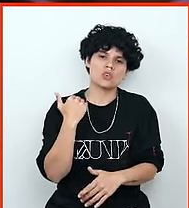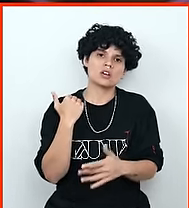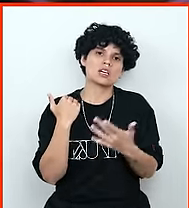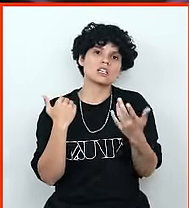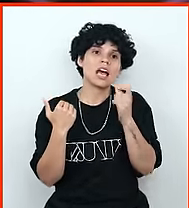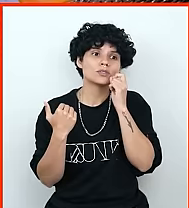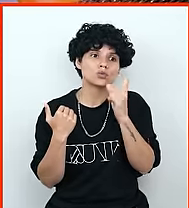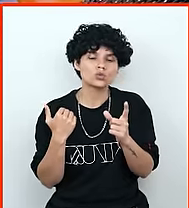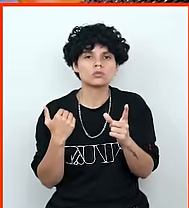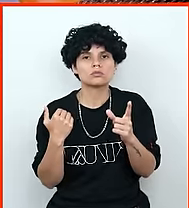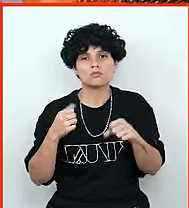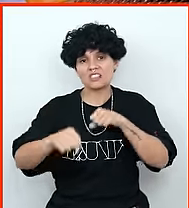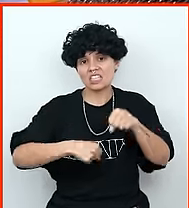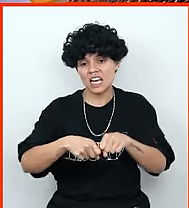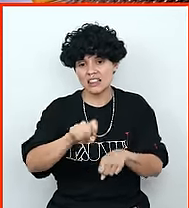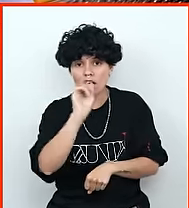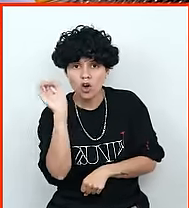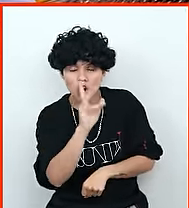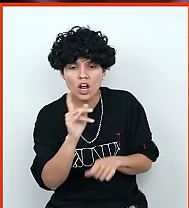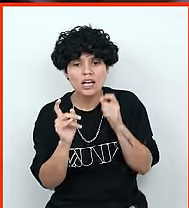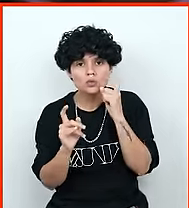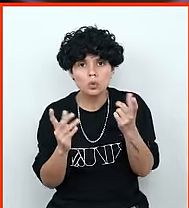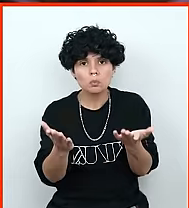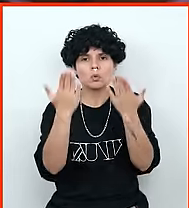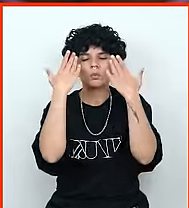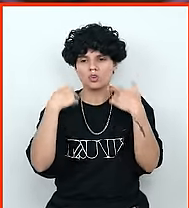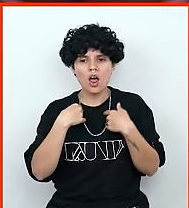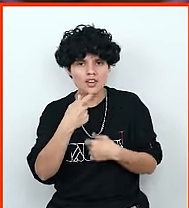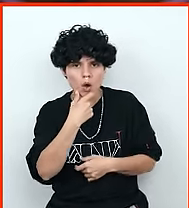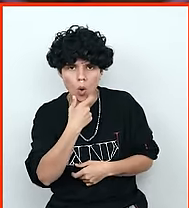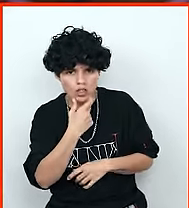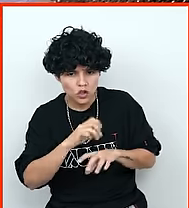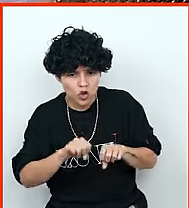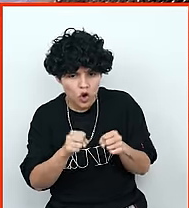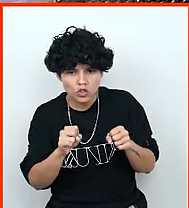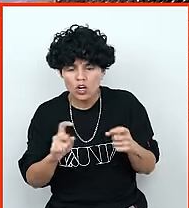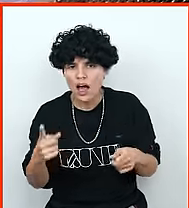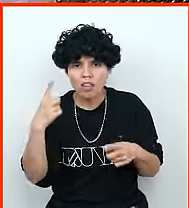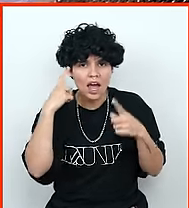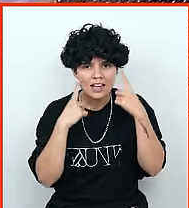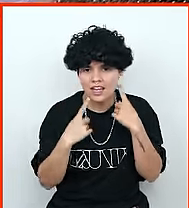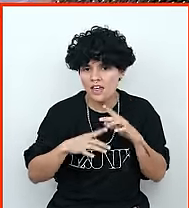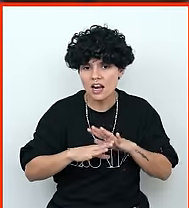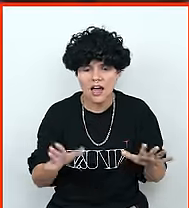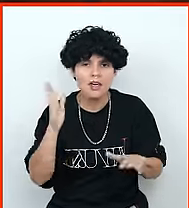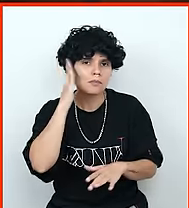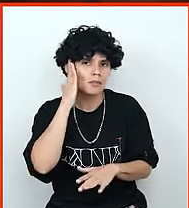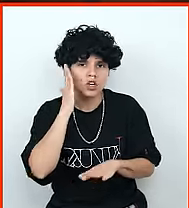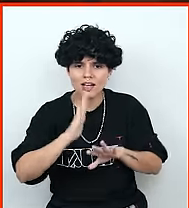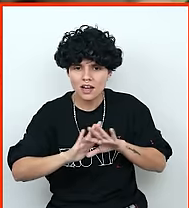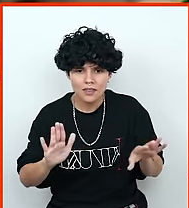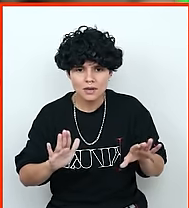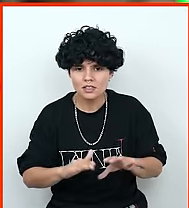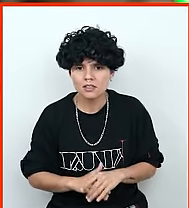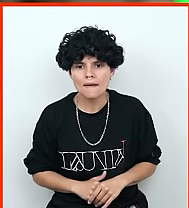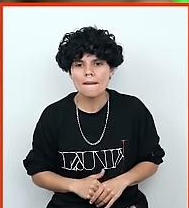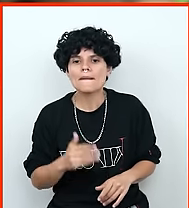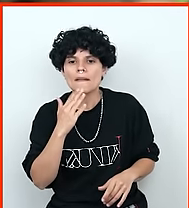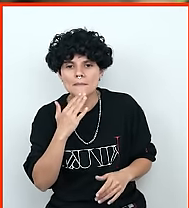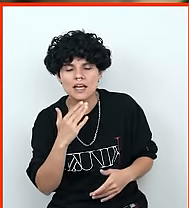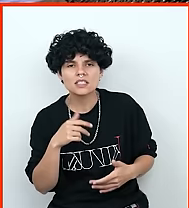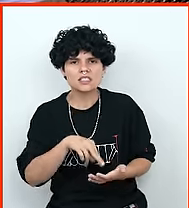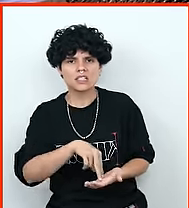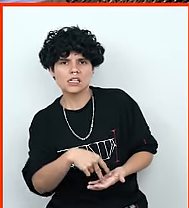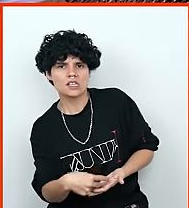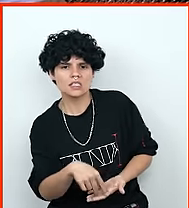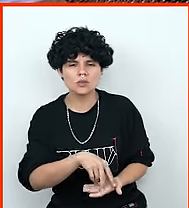lógica es que la bicicleta era azul, por eso yo veo todo azul, se me vino encima. Pero yo no tenía ningún rasguño, ninguna fractura, ningún... Nada. Nada. Solo perdí a mi amigo. ¿Y la